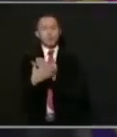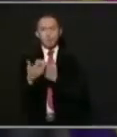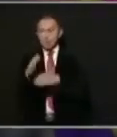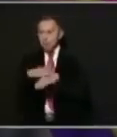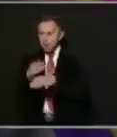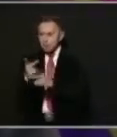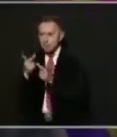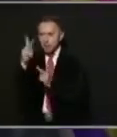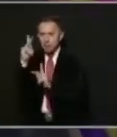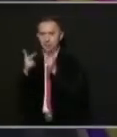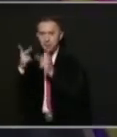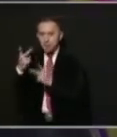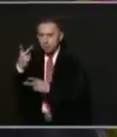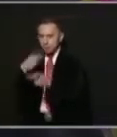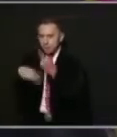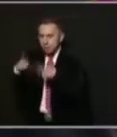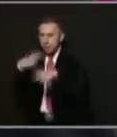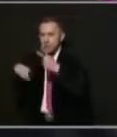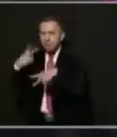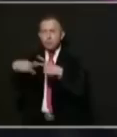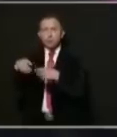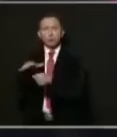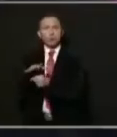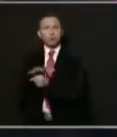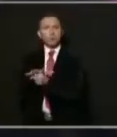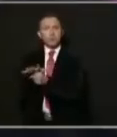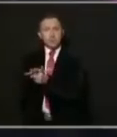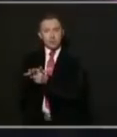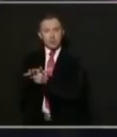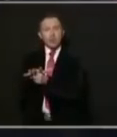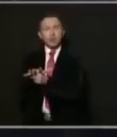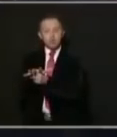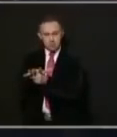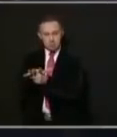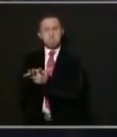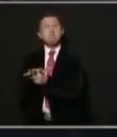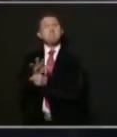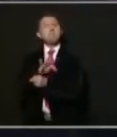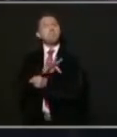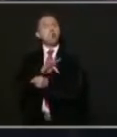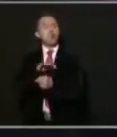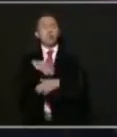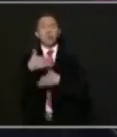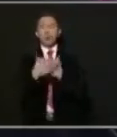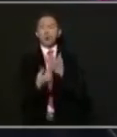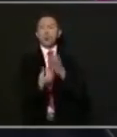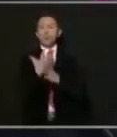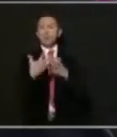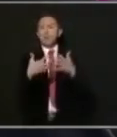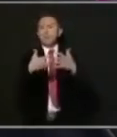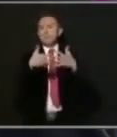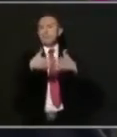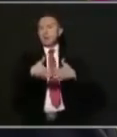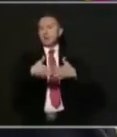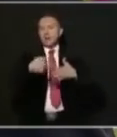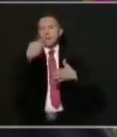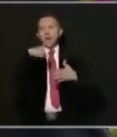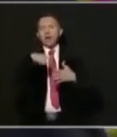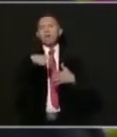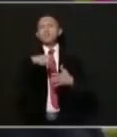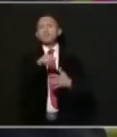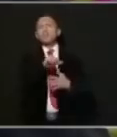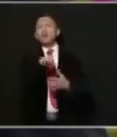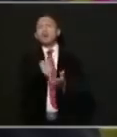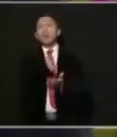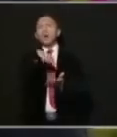la operación de la planta de fertilizante de Coatzacoalcos,